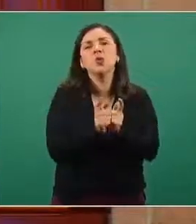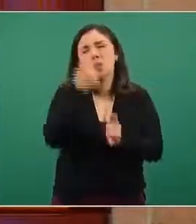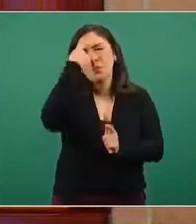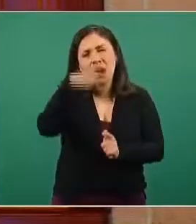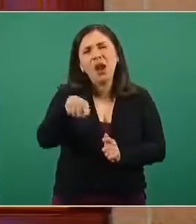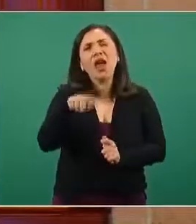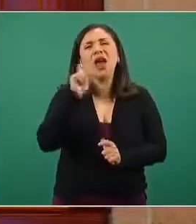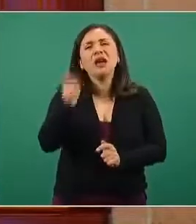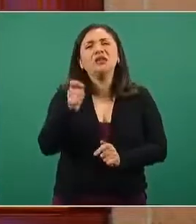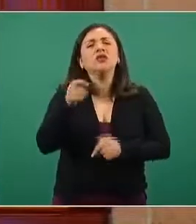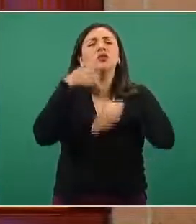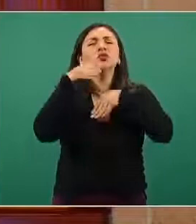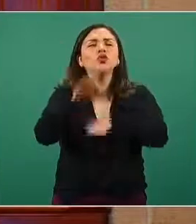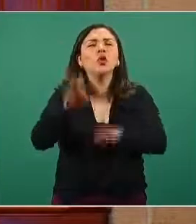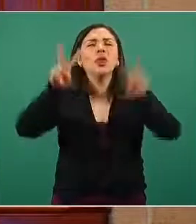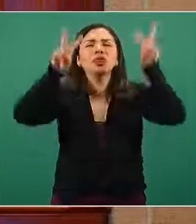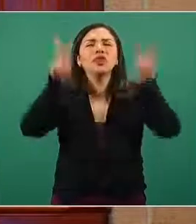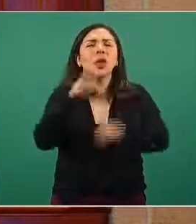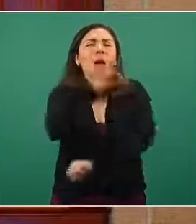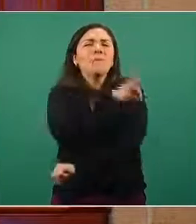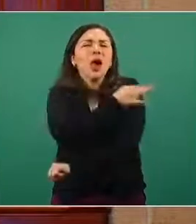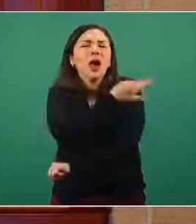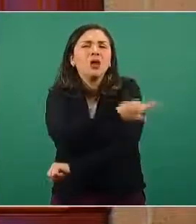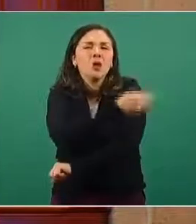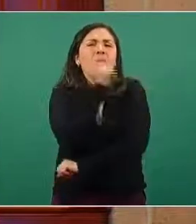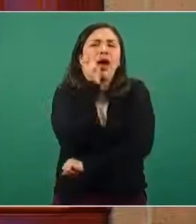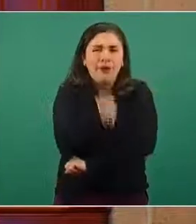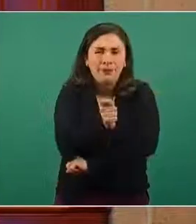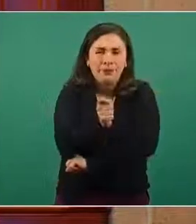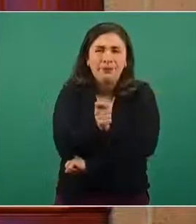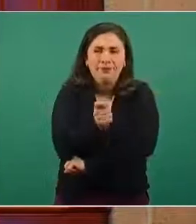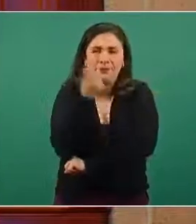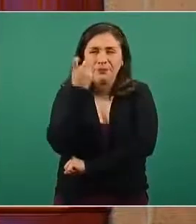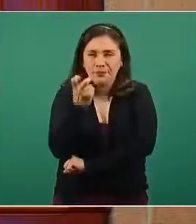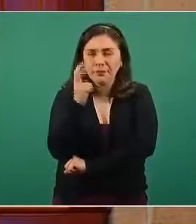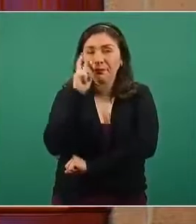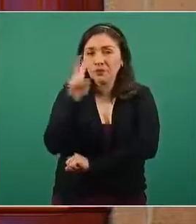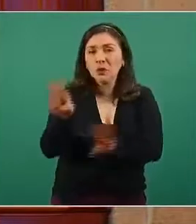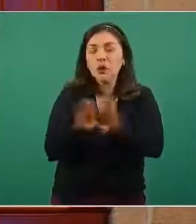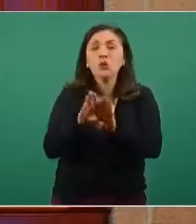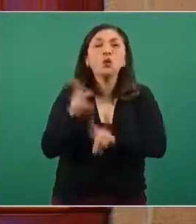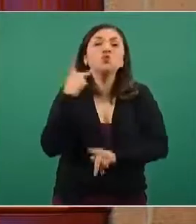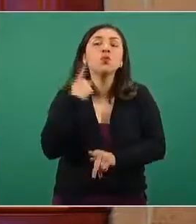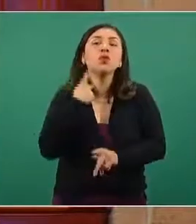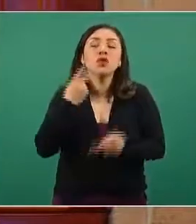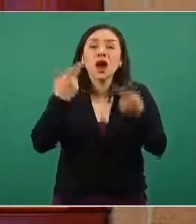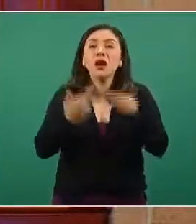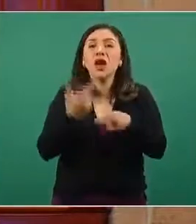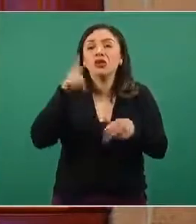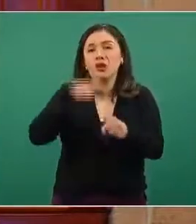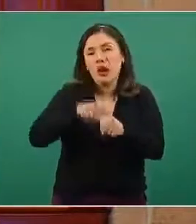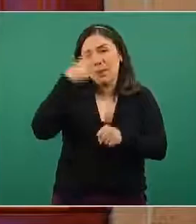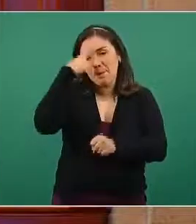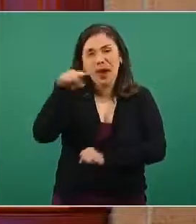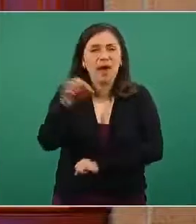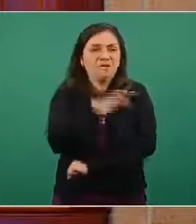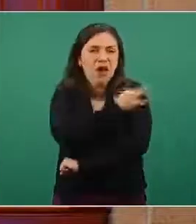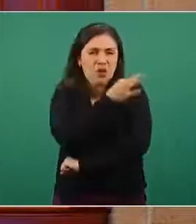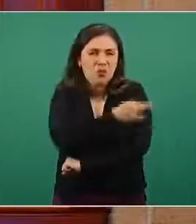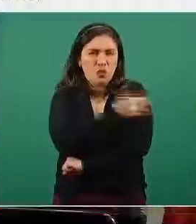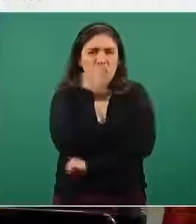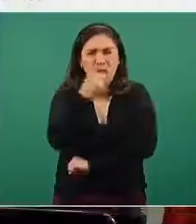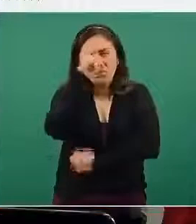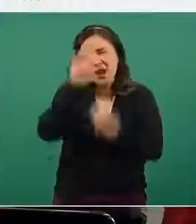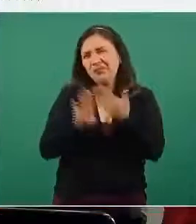en relación a la Estrategia Nacional de Vacunación, esta que se desprende de la Política Nacional de Vacunación para efectos